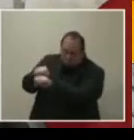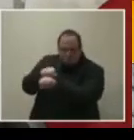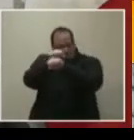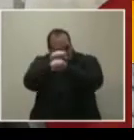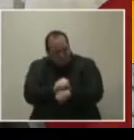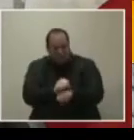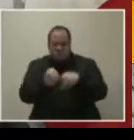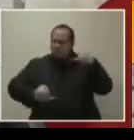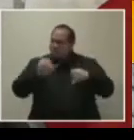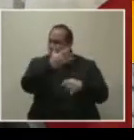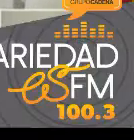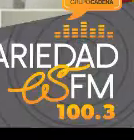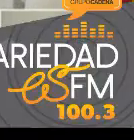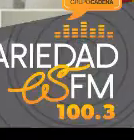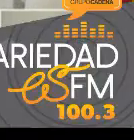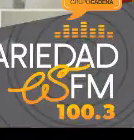justicia.